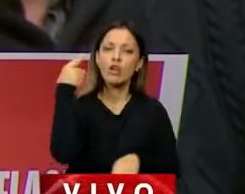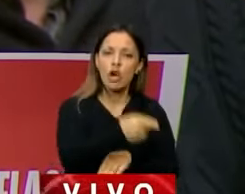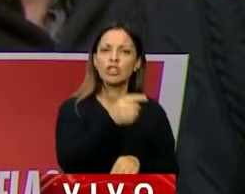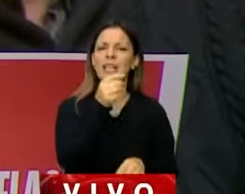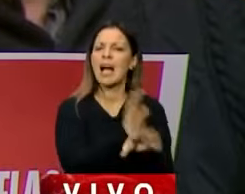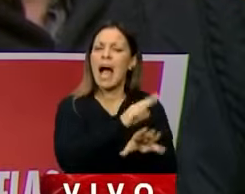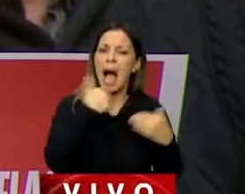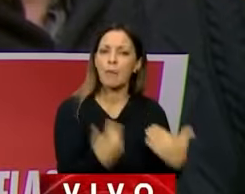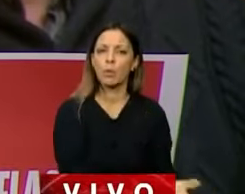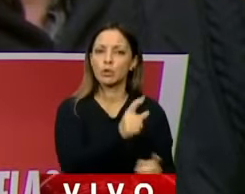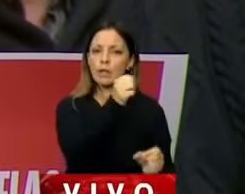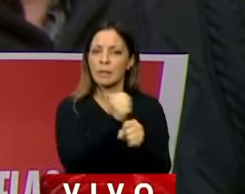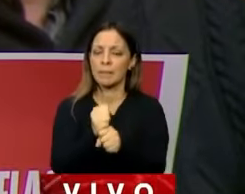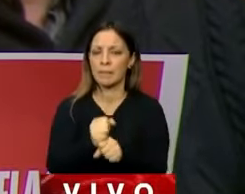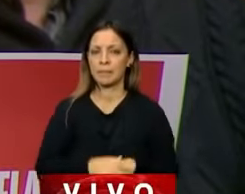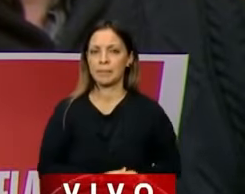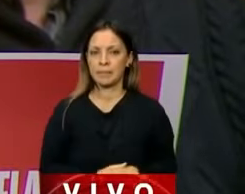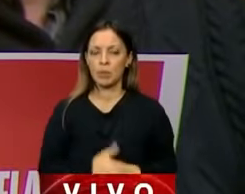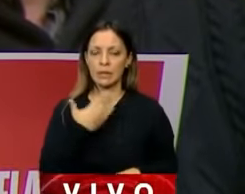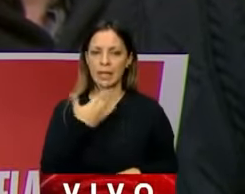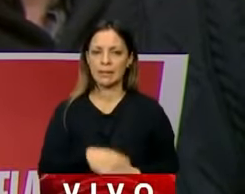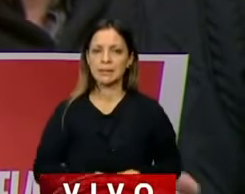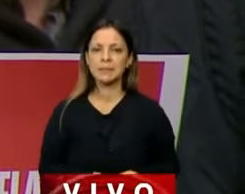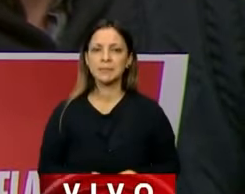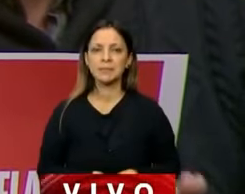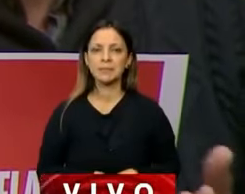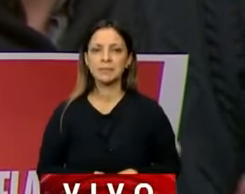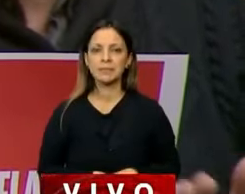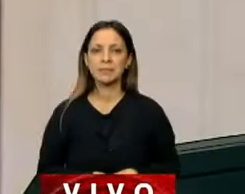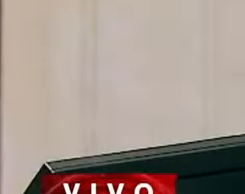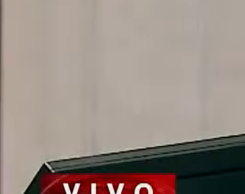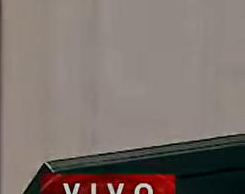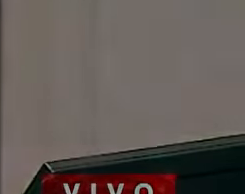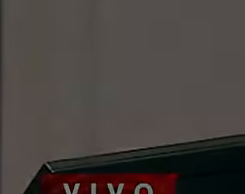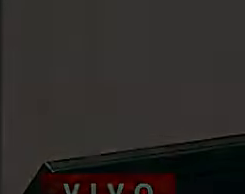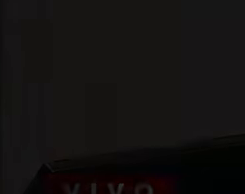explotación laboral y la flexibilización con la que quieren avanzar. Muchas gracias. Gracias, diputada del Pla.